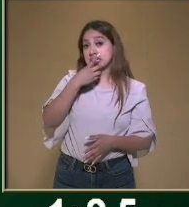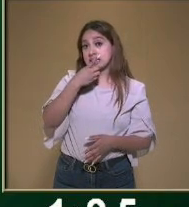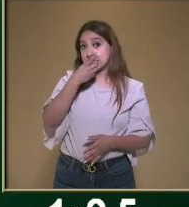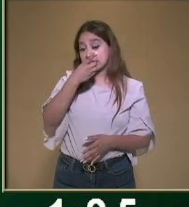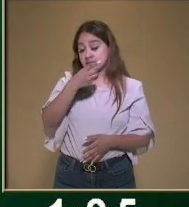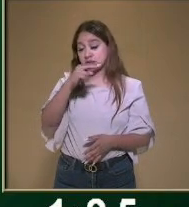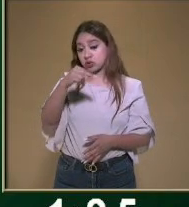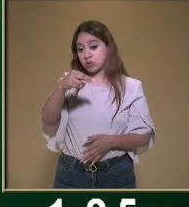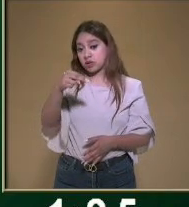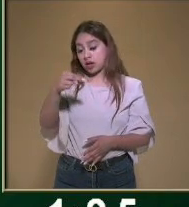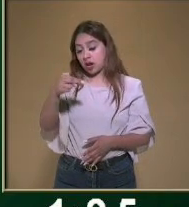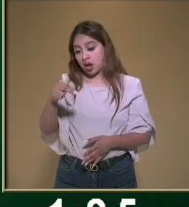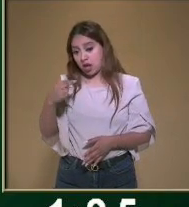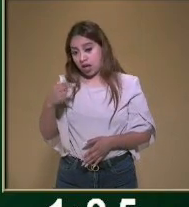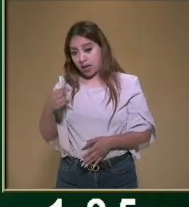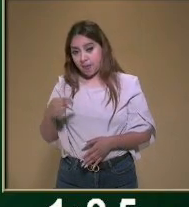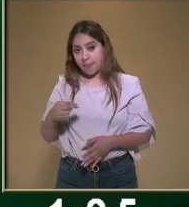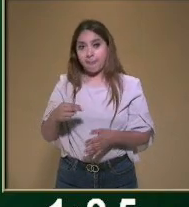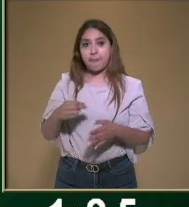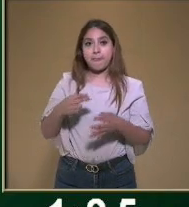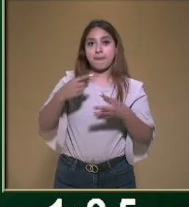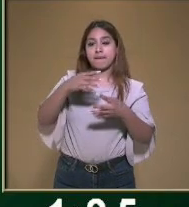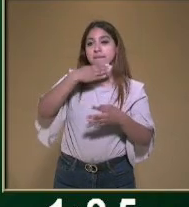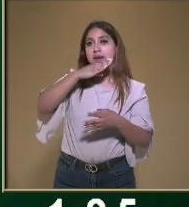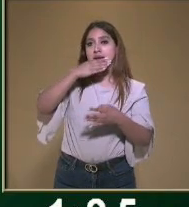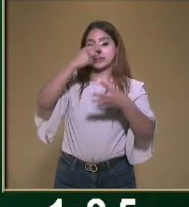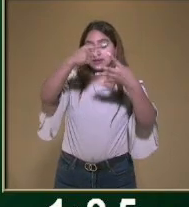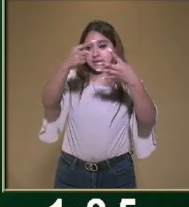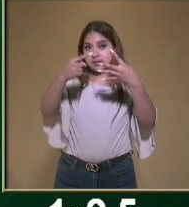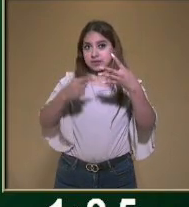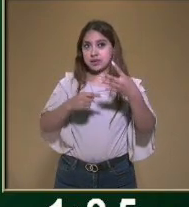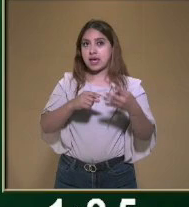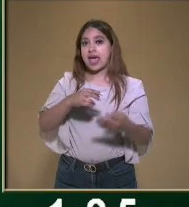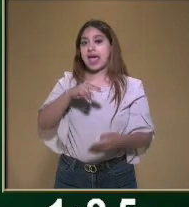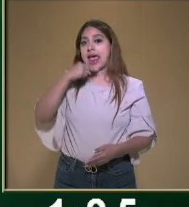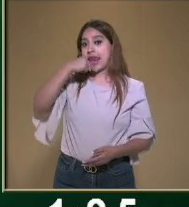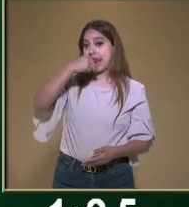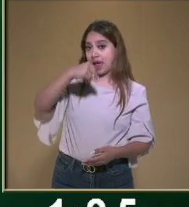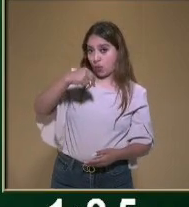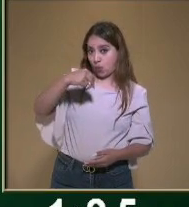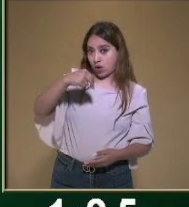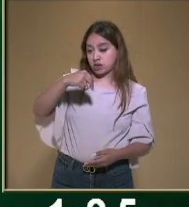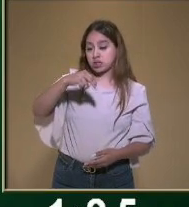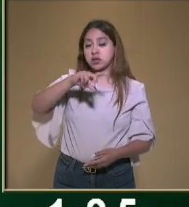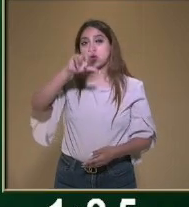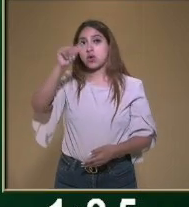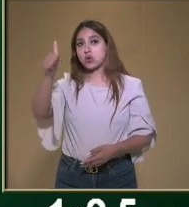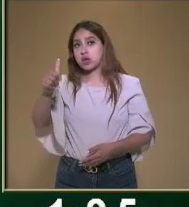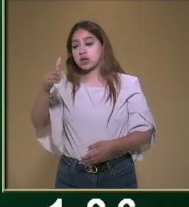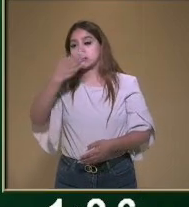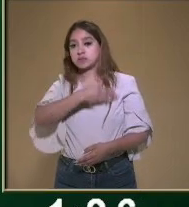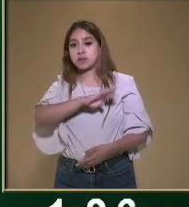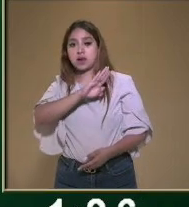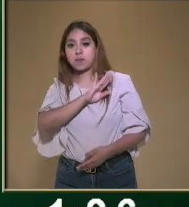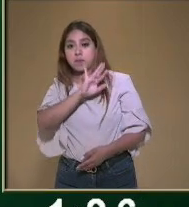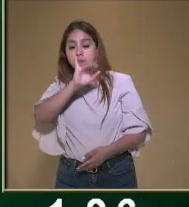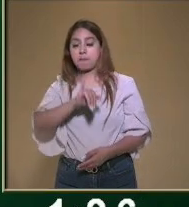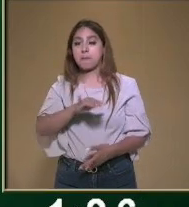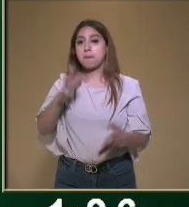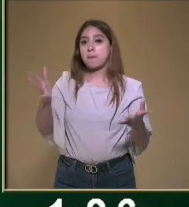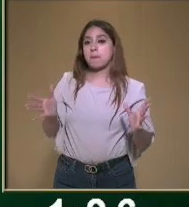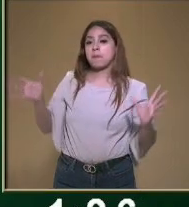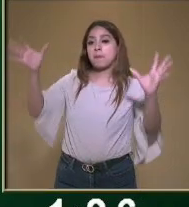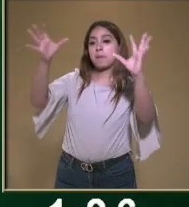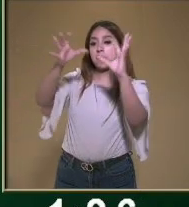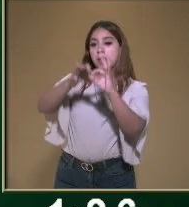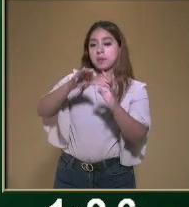de los derivados del maíz en náhuatl y otras en español. ¿Qué vamos a hacer con eso, maestra? Relacionar el